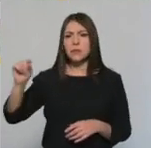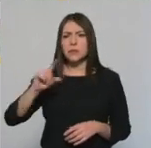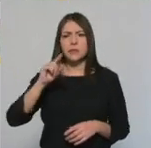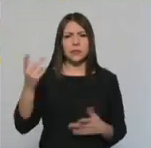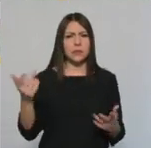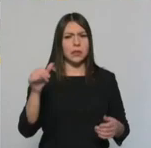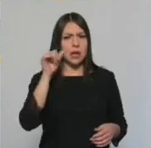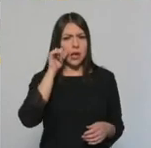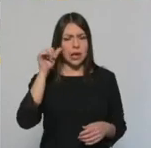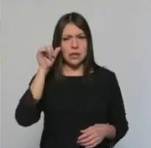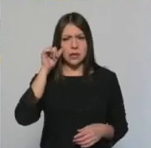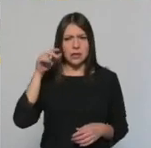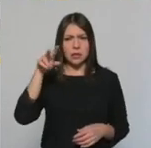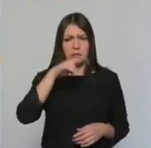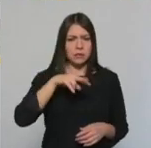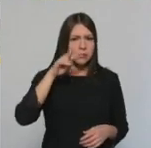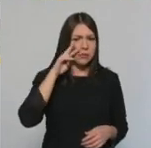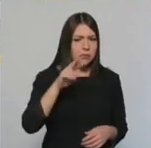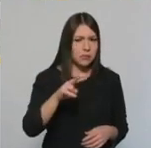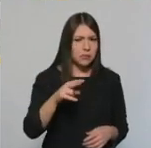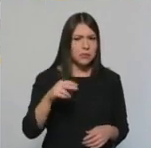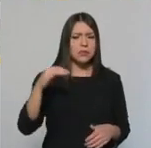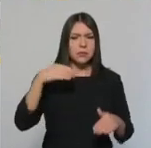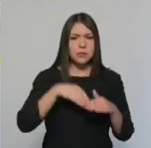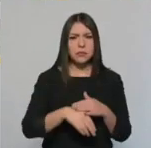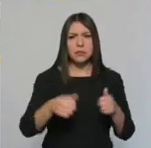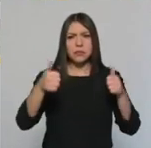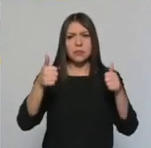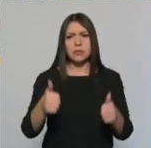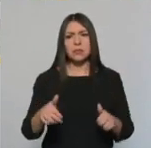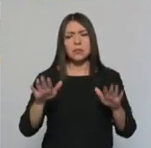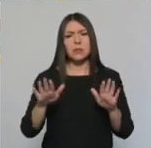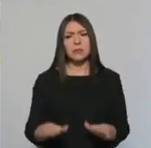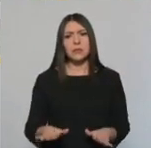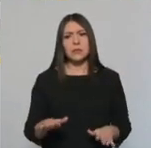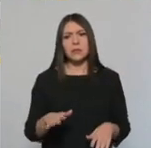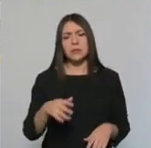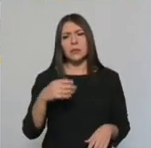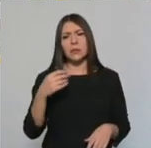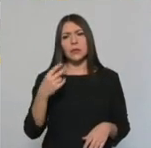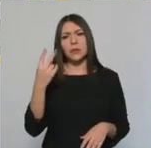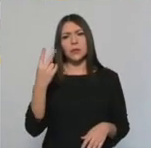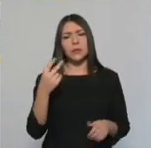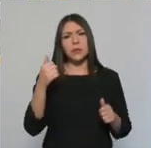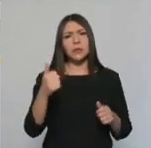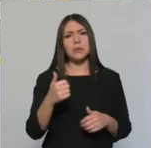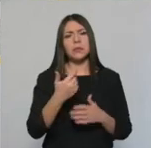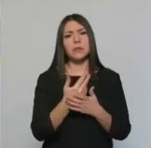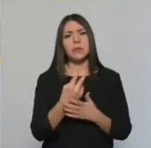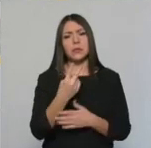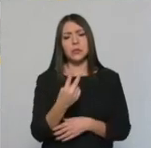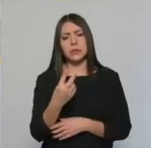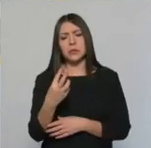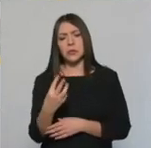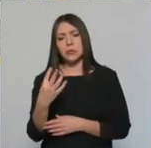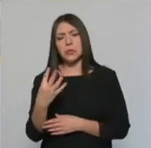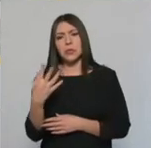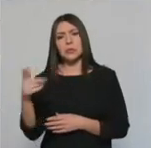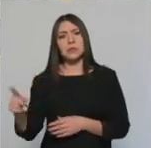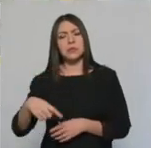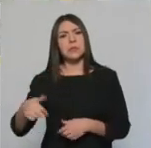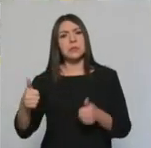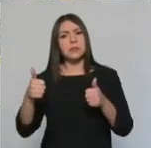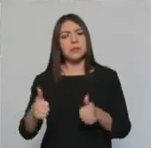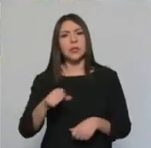raro que hayan entrado y se hayan quedado como 2-3 horas, desde como las 2 entraron y nos dieron las 5 y seguían aquí